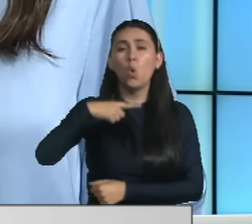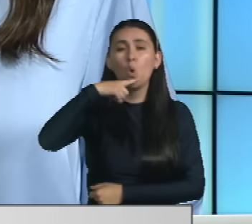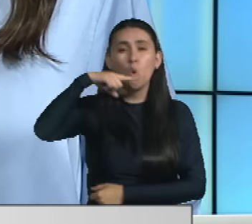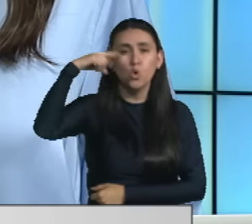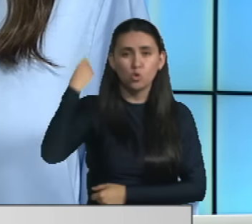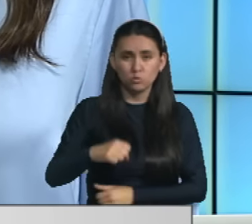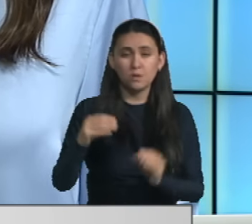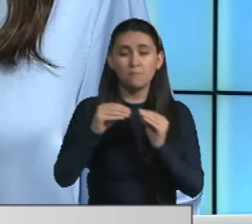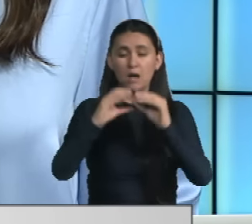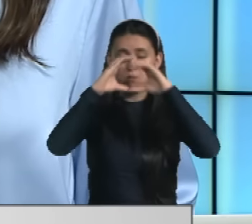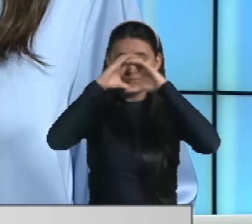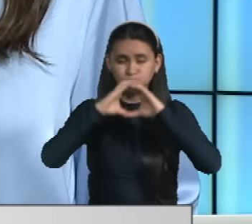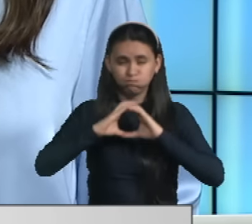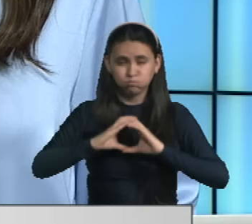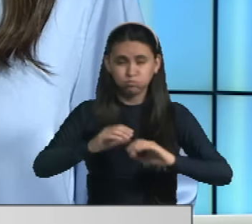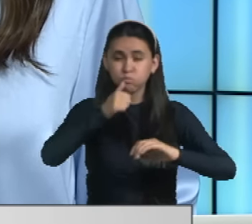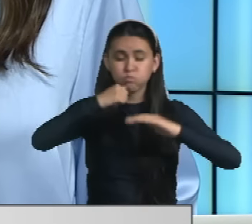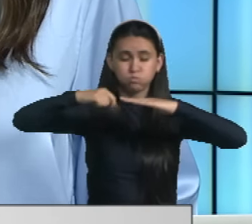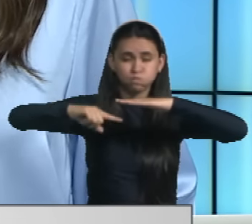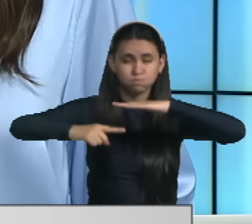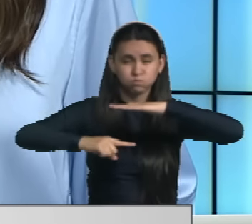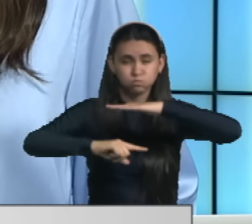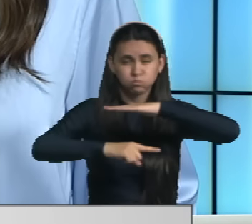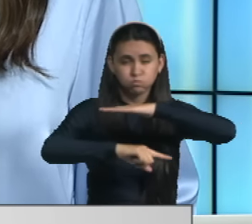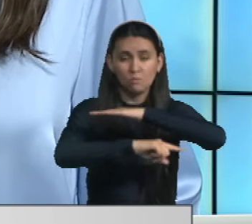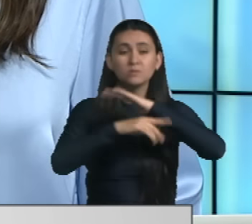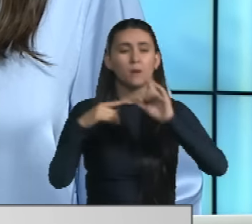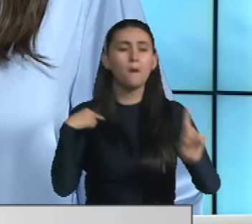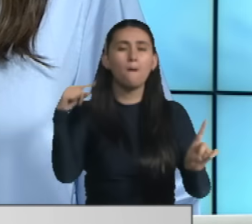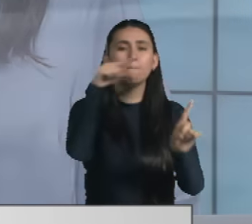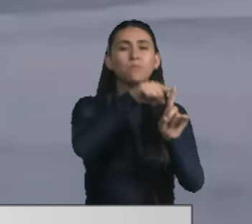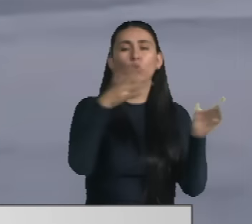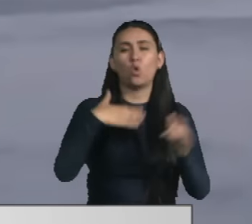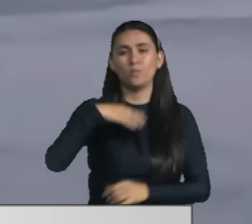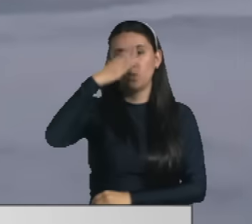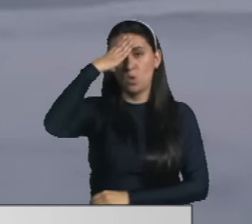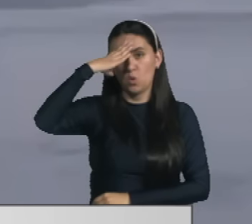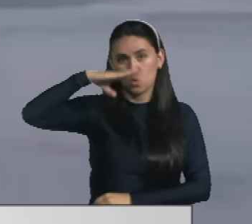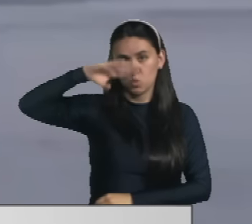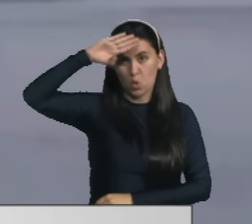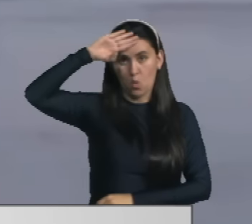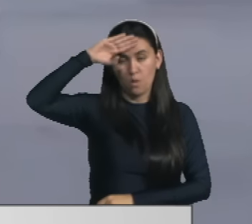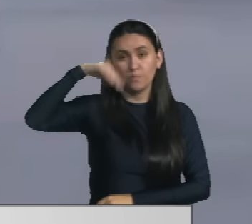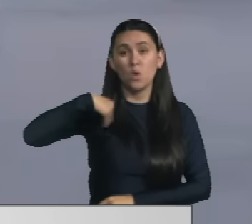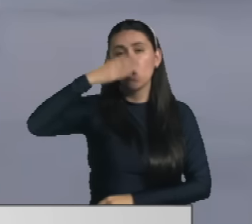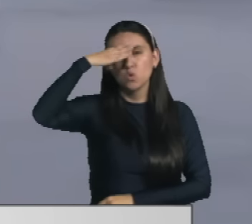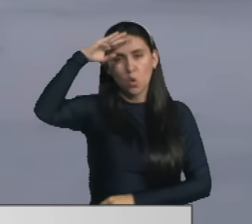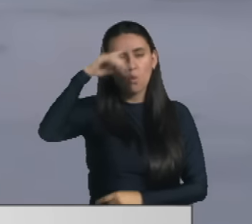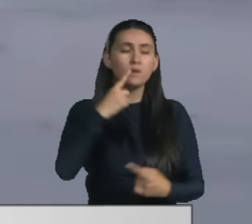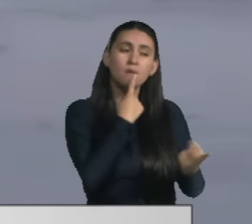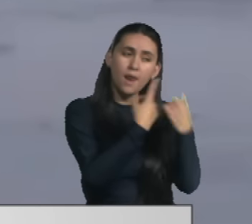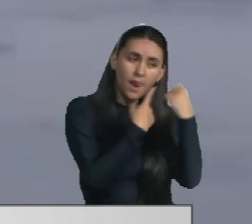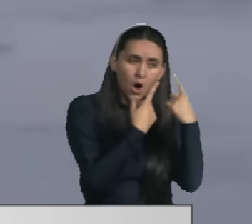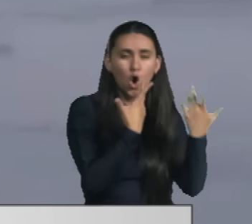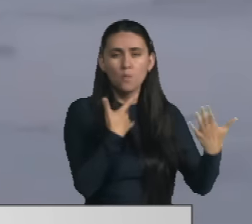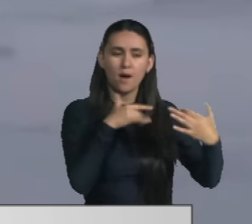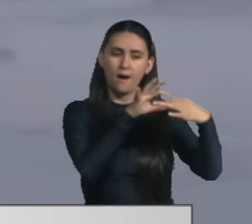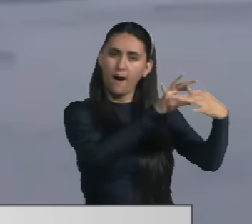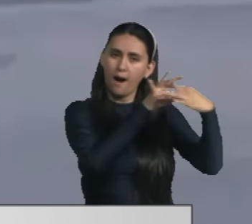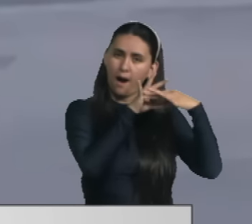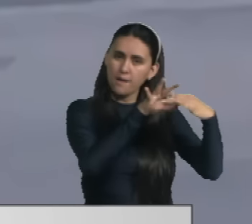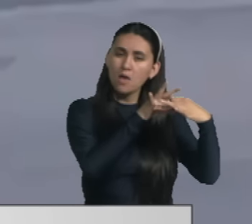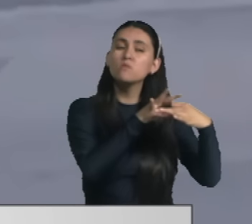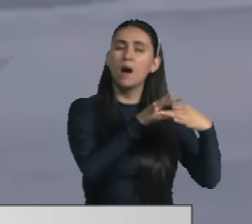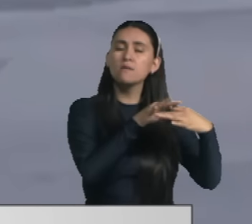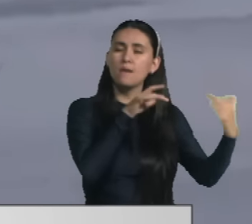un submarino de propulsión nuclear y una fragata, llegaron a Cuba en una señal de fortalecimiento de los lazos entre los dos aliados de la Guerra